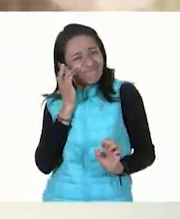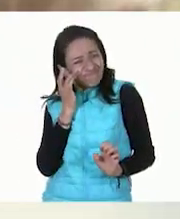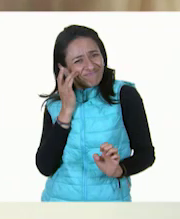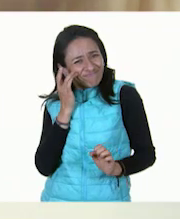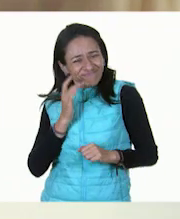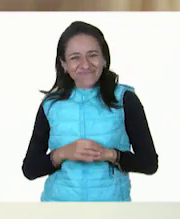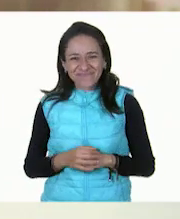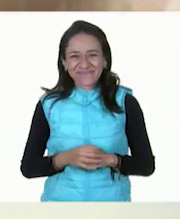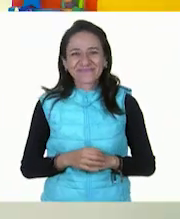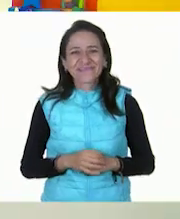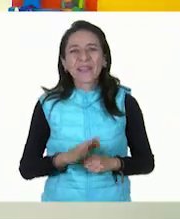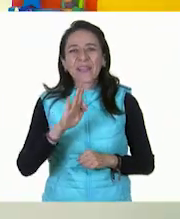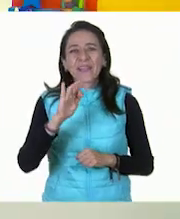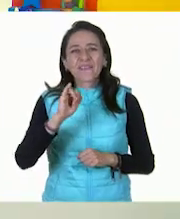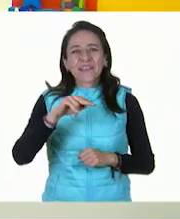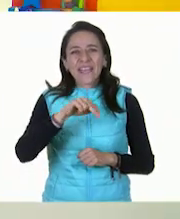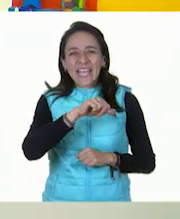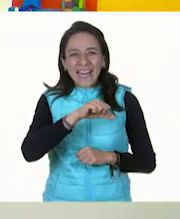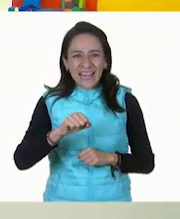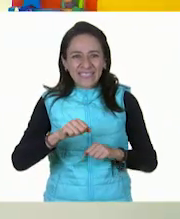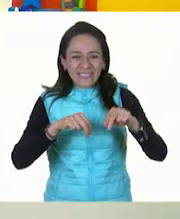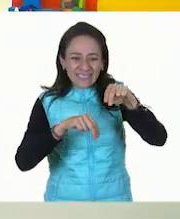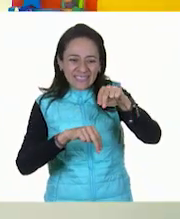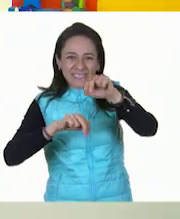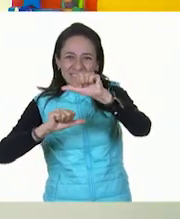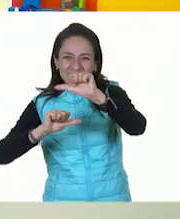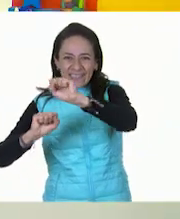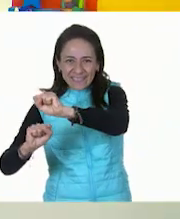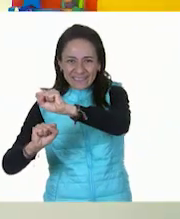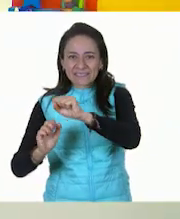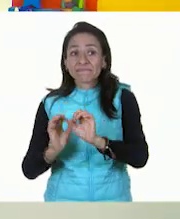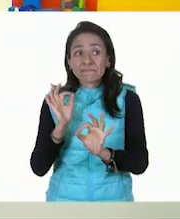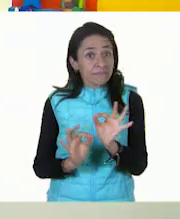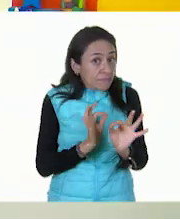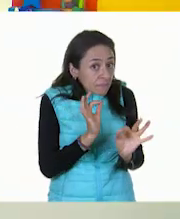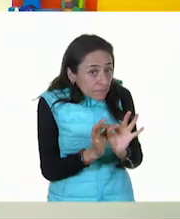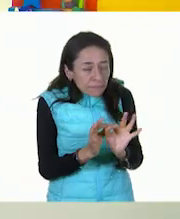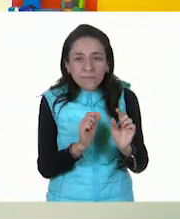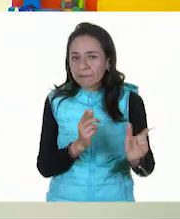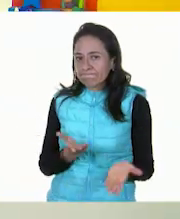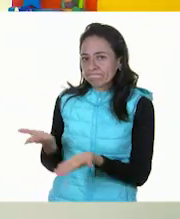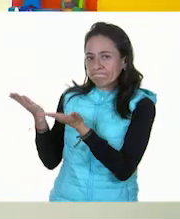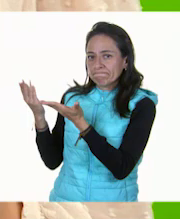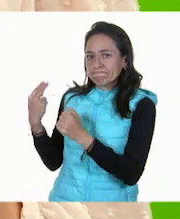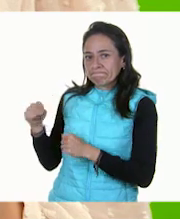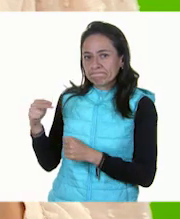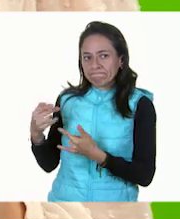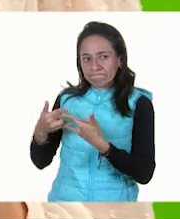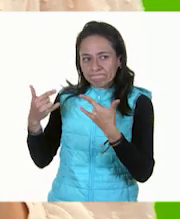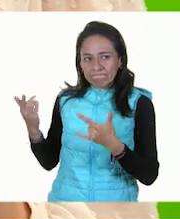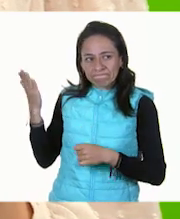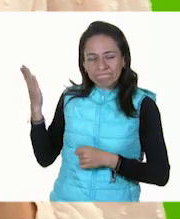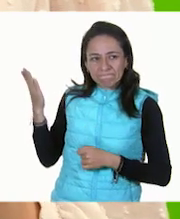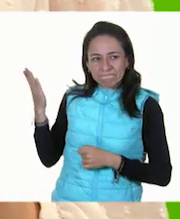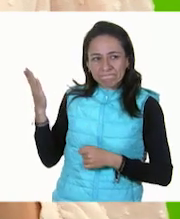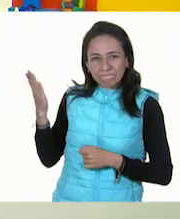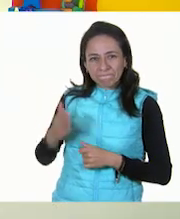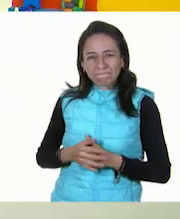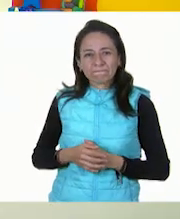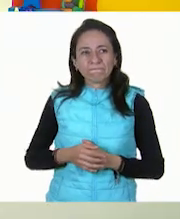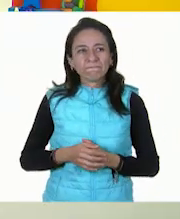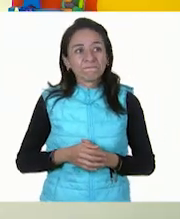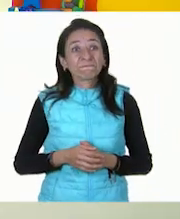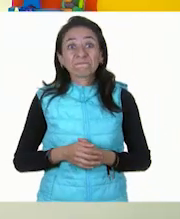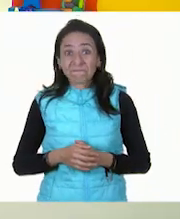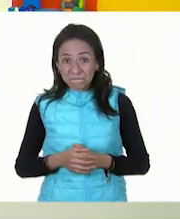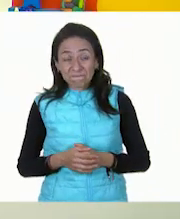Las 10 gallinas. ¿Ya quedó listo? Ya lo tenemos. A ver. Mira. Sí.